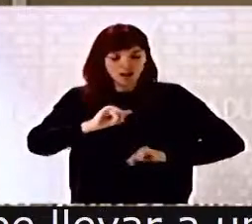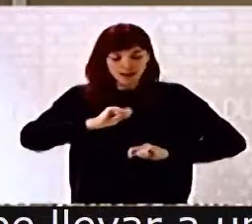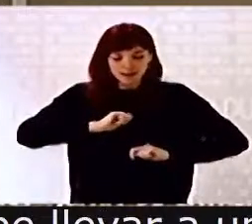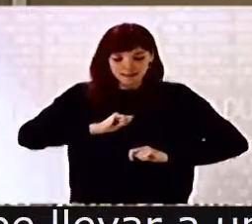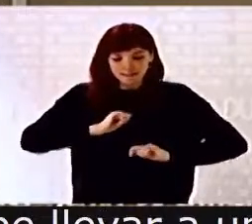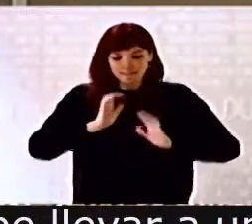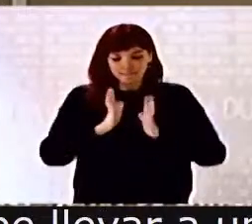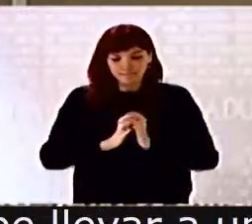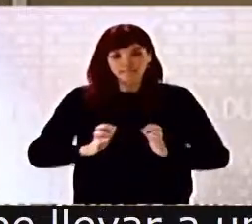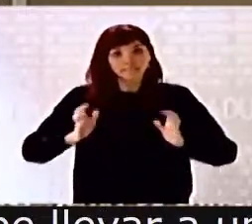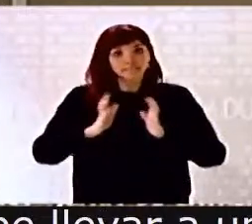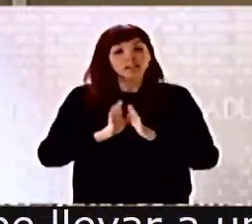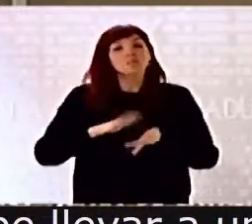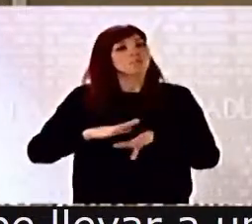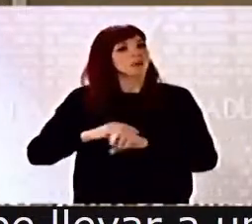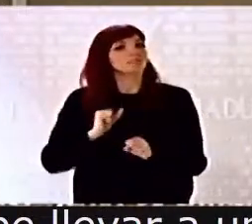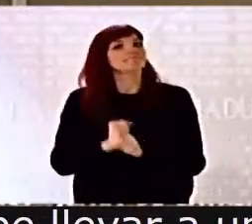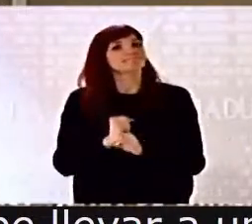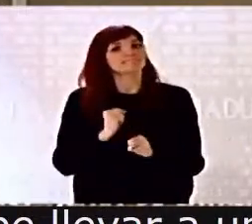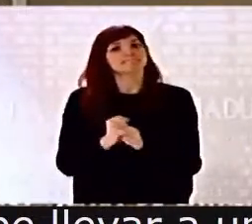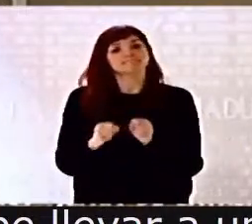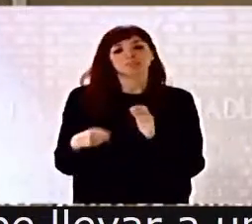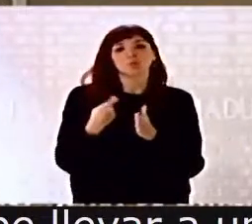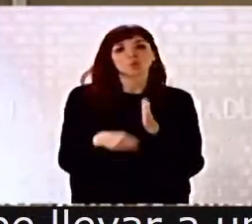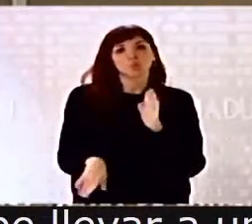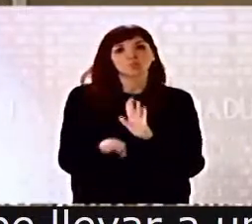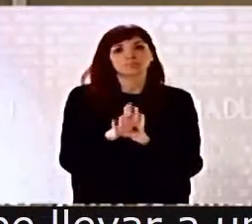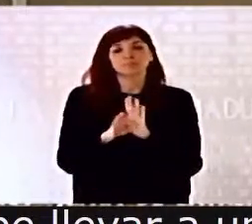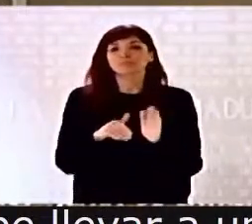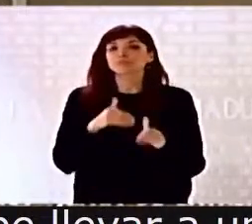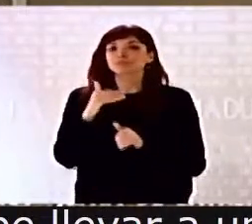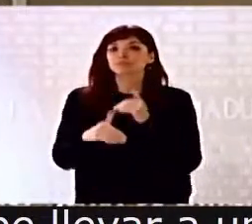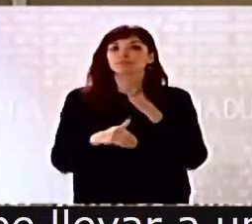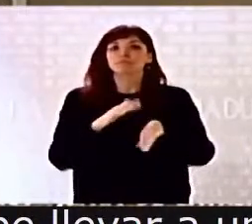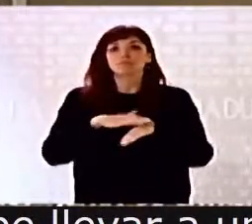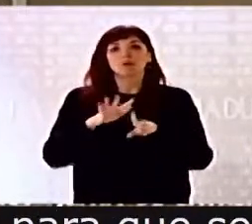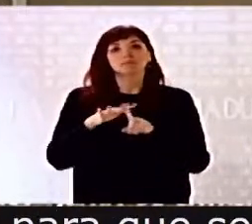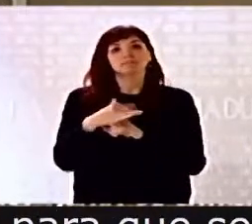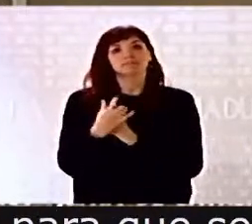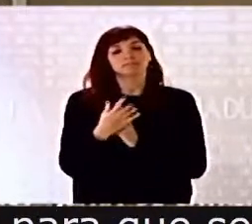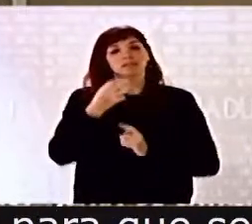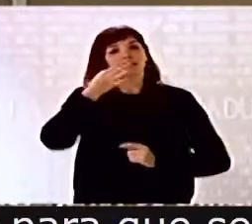a seguir trabajando intensamente para que esto sea una realidad.